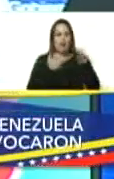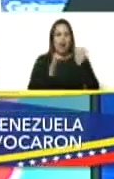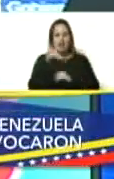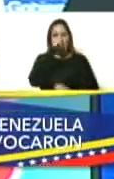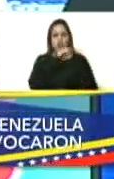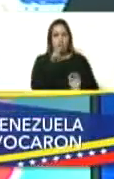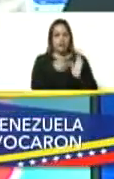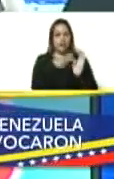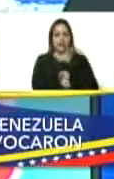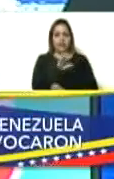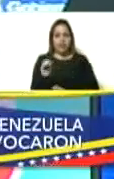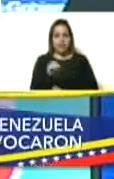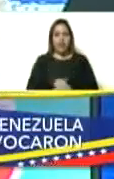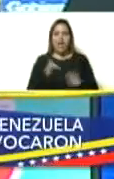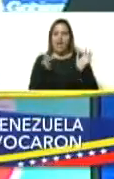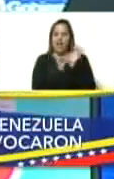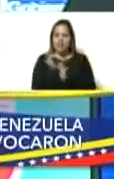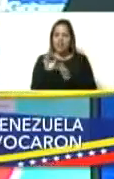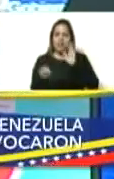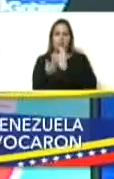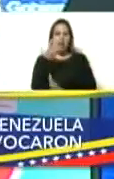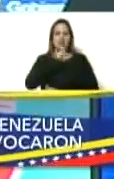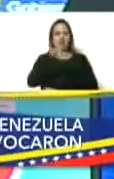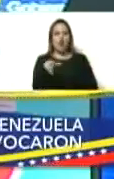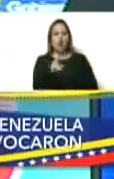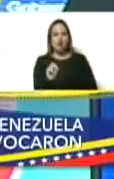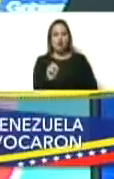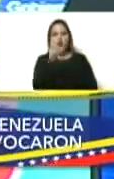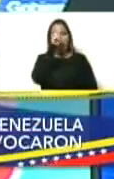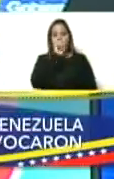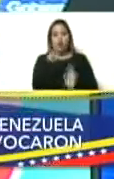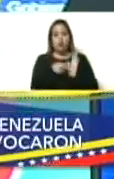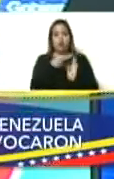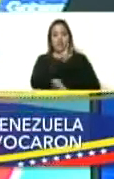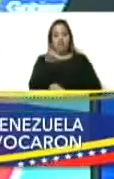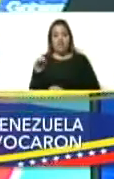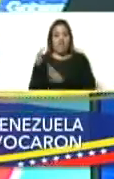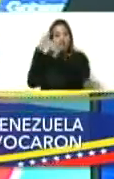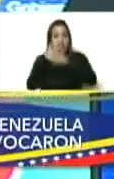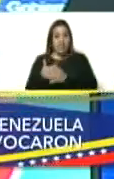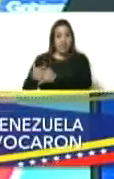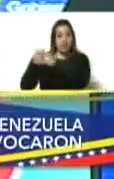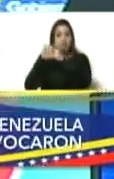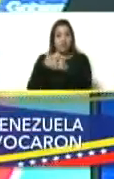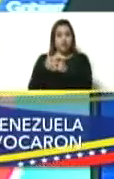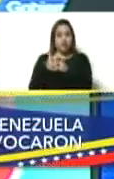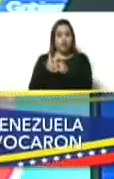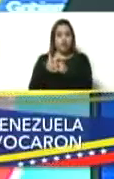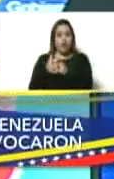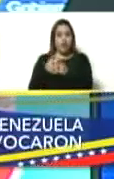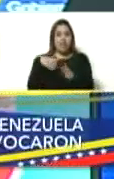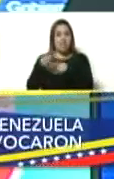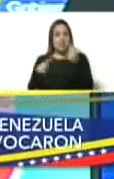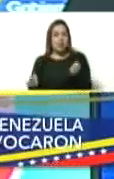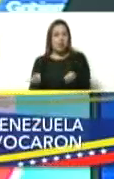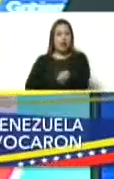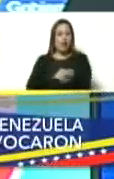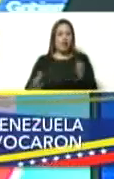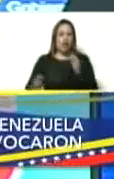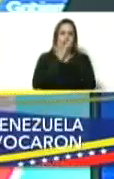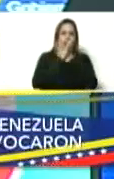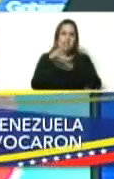2020 a abril, mayo, junio 2020, el imperialismo norteamericano recrudeció el bloqueo,